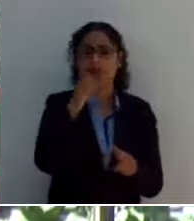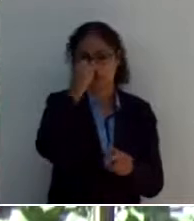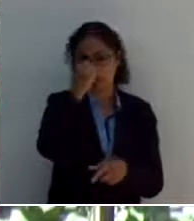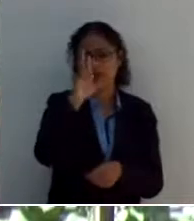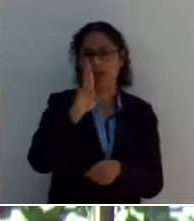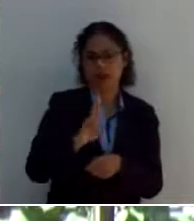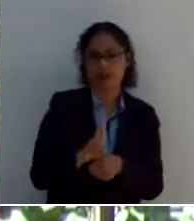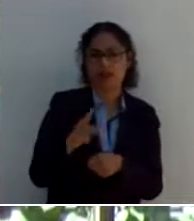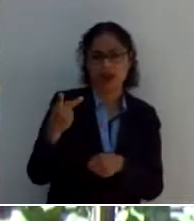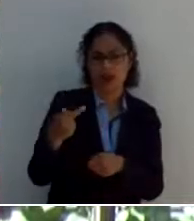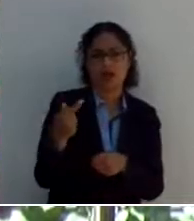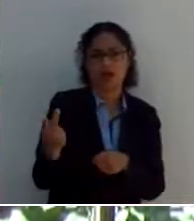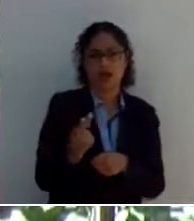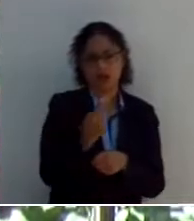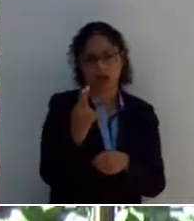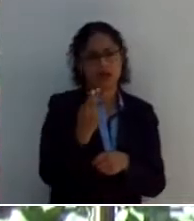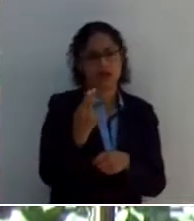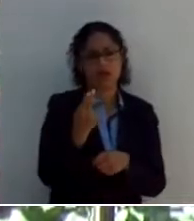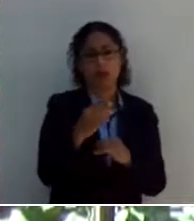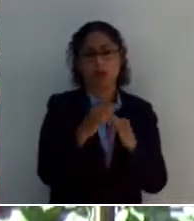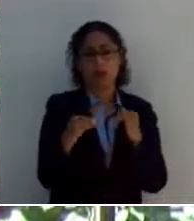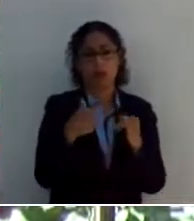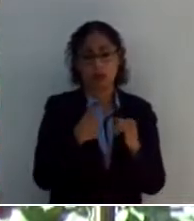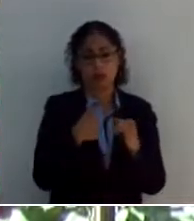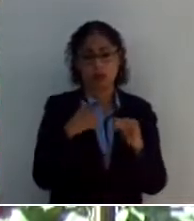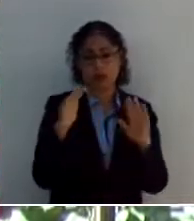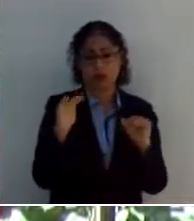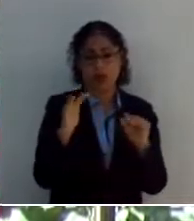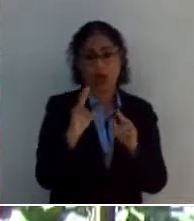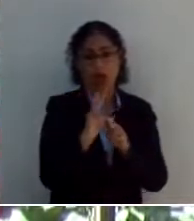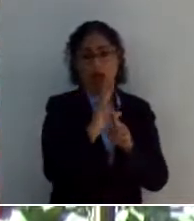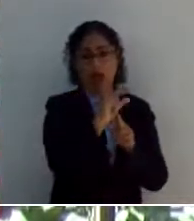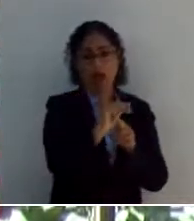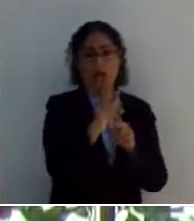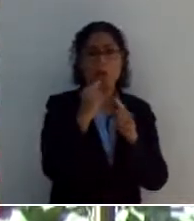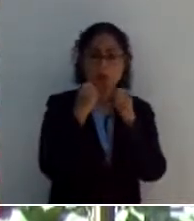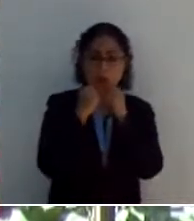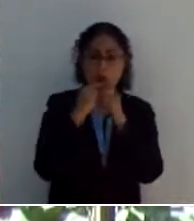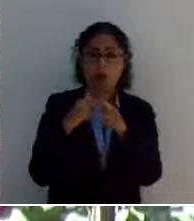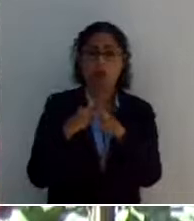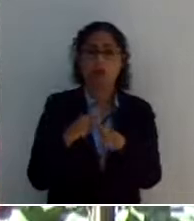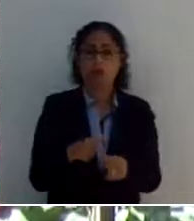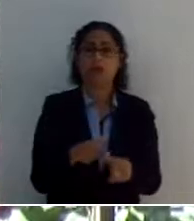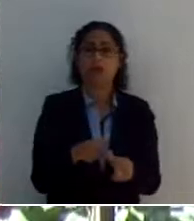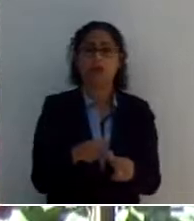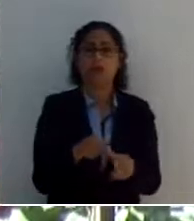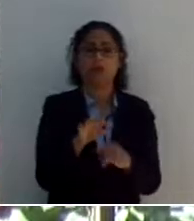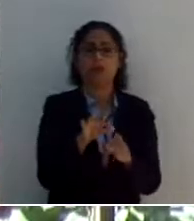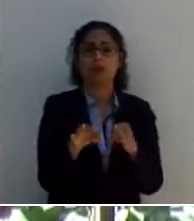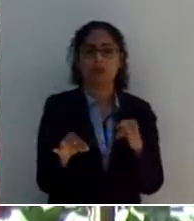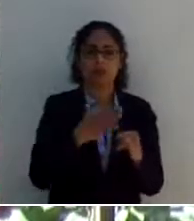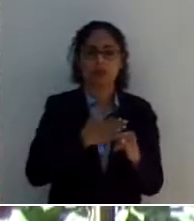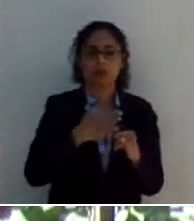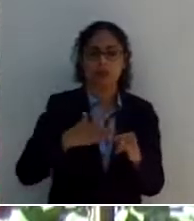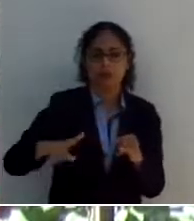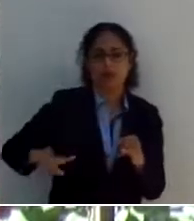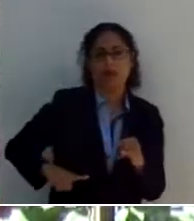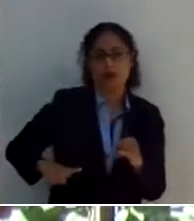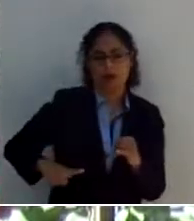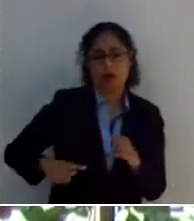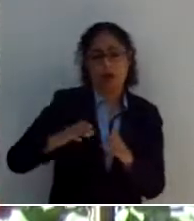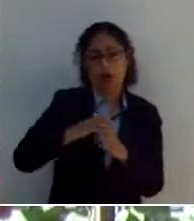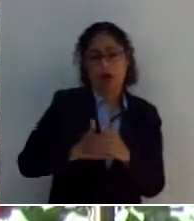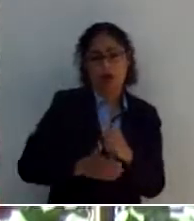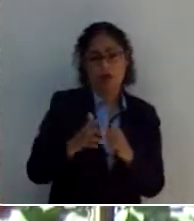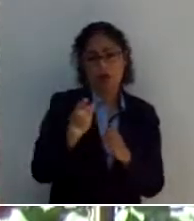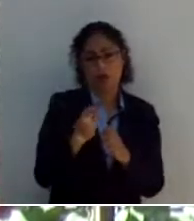patrón, hasta el último día que a mí me corresponde como titular del gobierno del